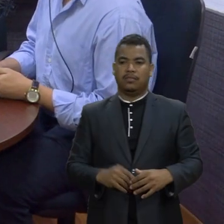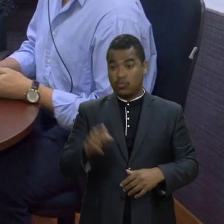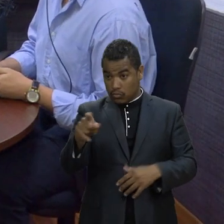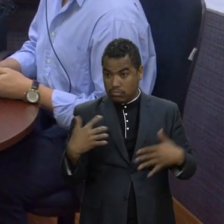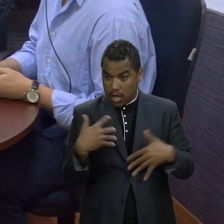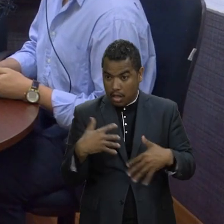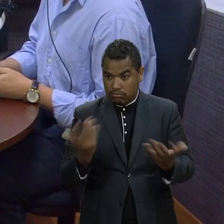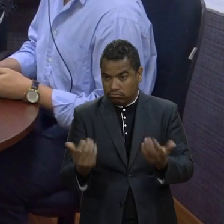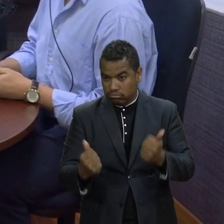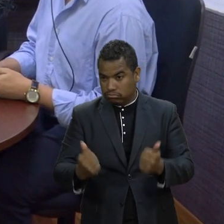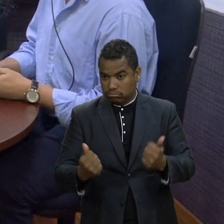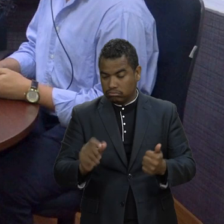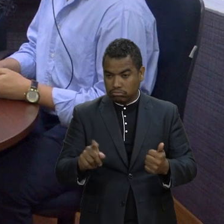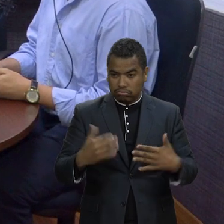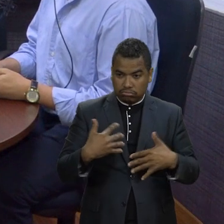miedo que tenga?